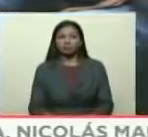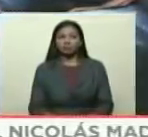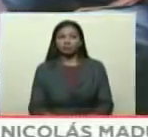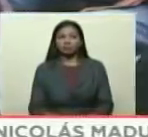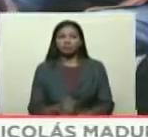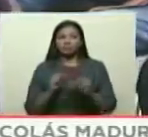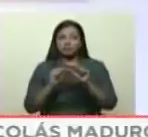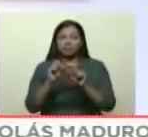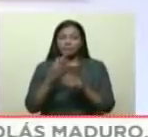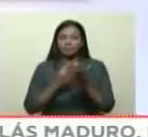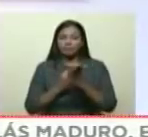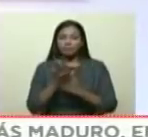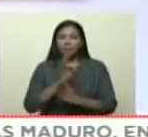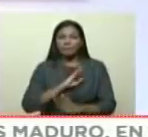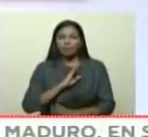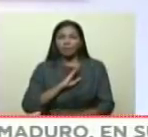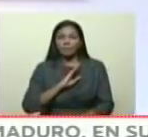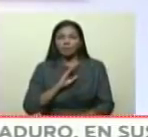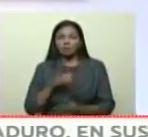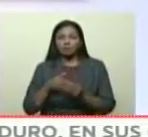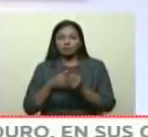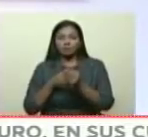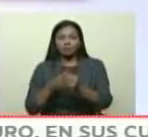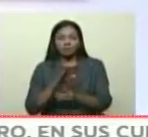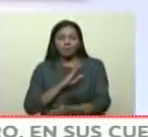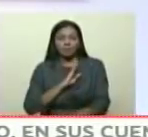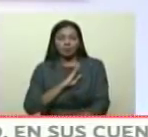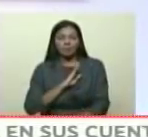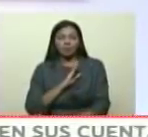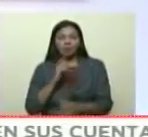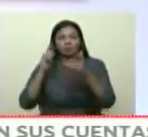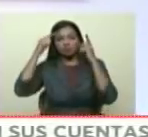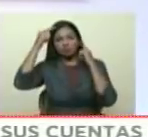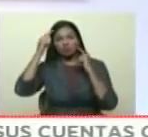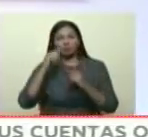Siguiendo el legado del comandante, de nuestro amado comandante Hugo Chávez,